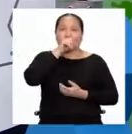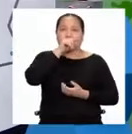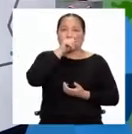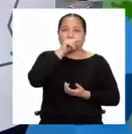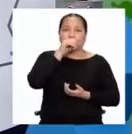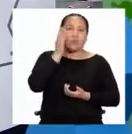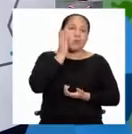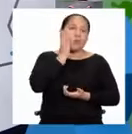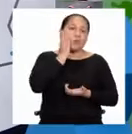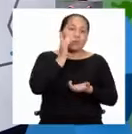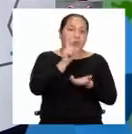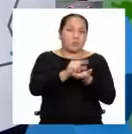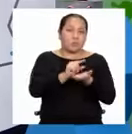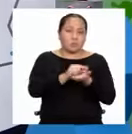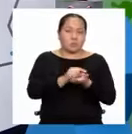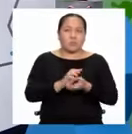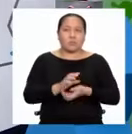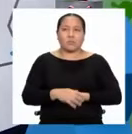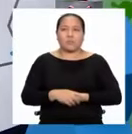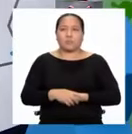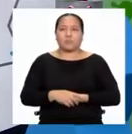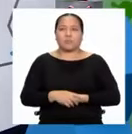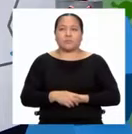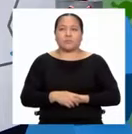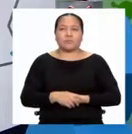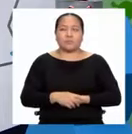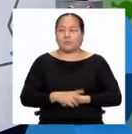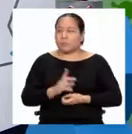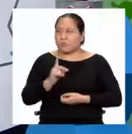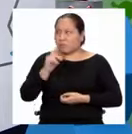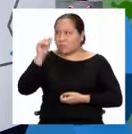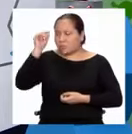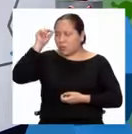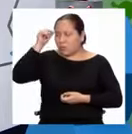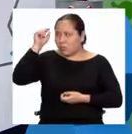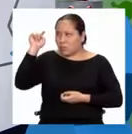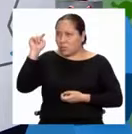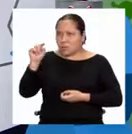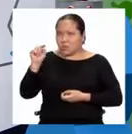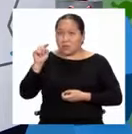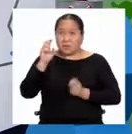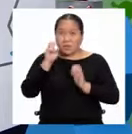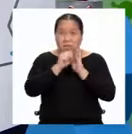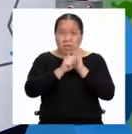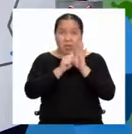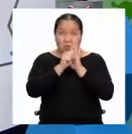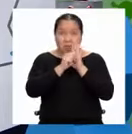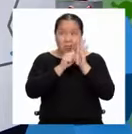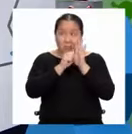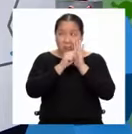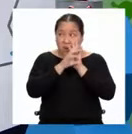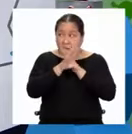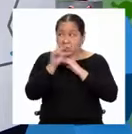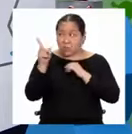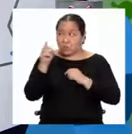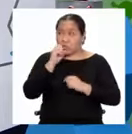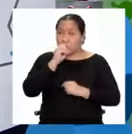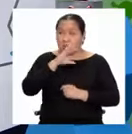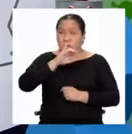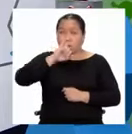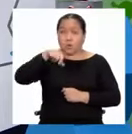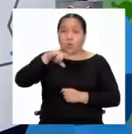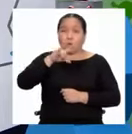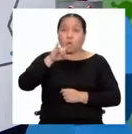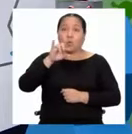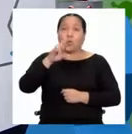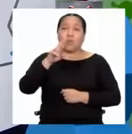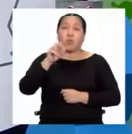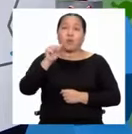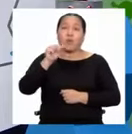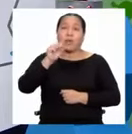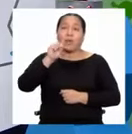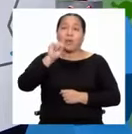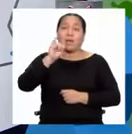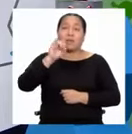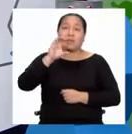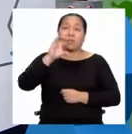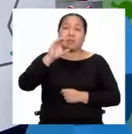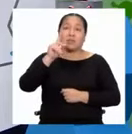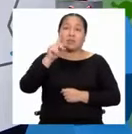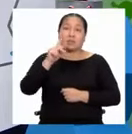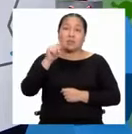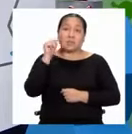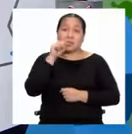yo sé, cerebro, y no sé si tú recuerdas, pero justamente en la película que mencionabas, ellos dicen que las aves